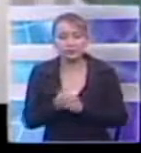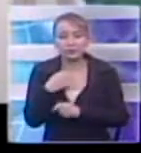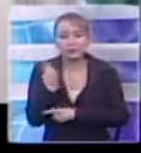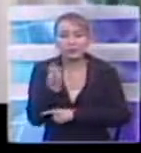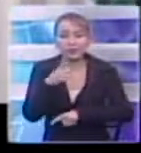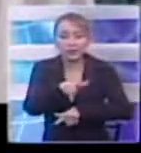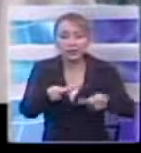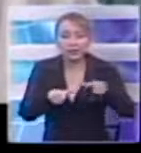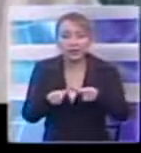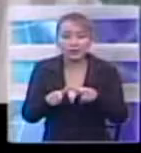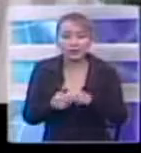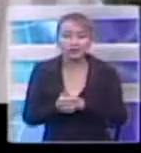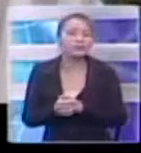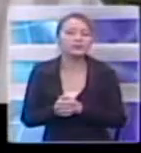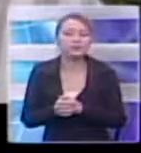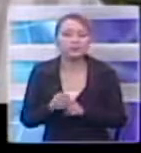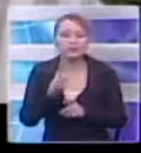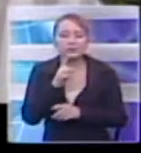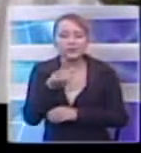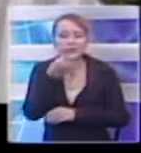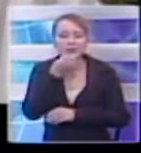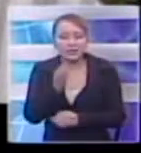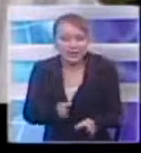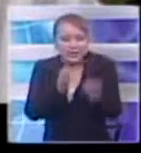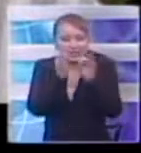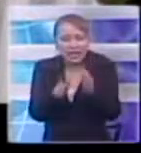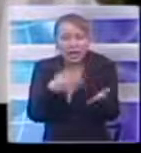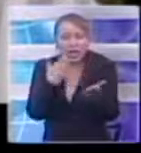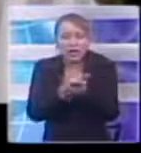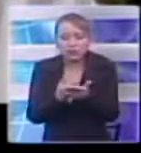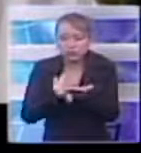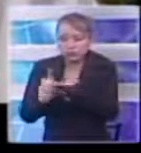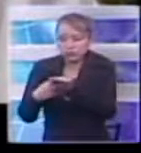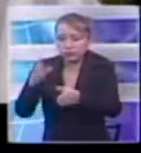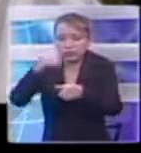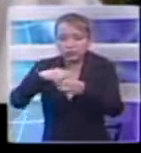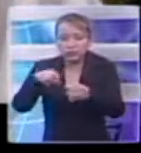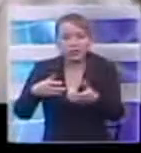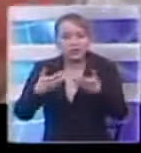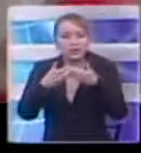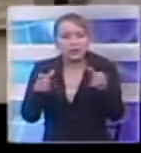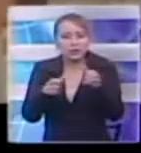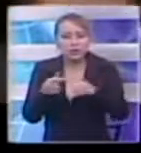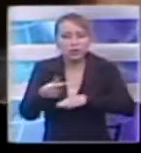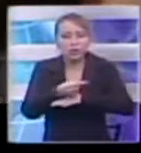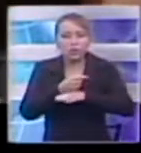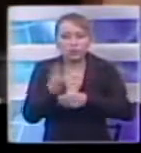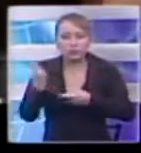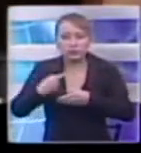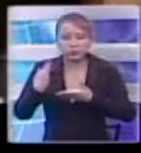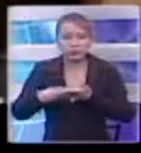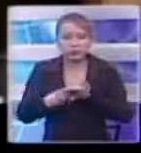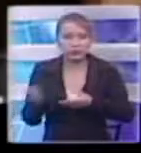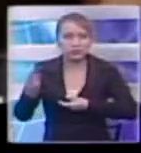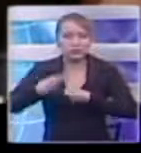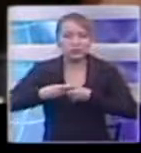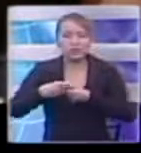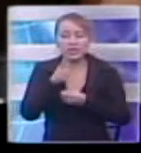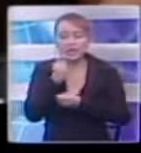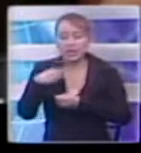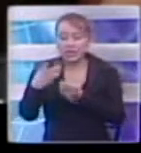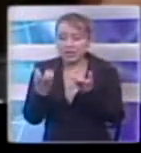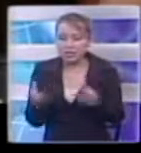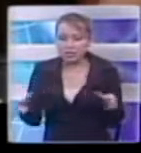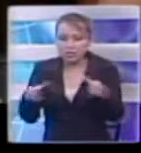lugar es el exacto donde tienen que estar reunidos, que es la Cámara de la Pequeña Industria de Guayas. Para las personas que quieren formar parte de